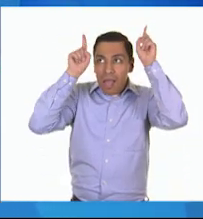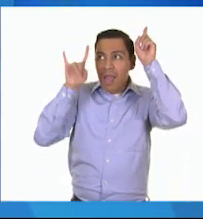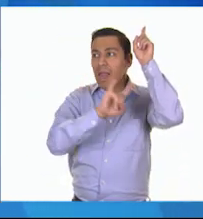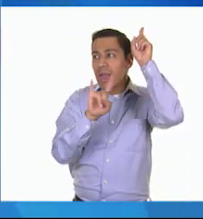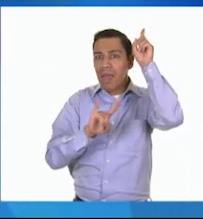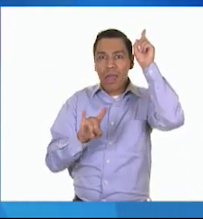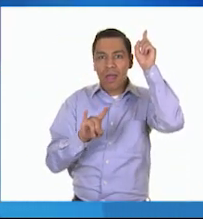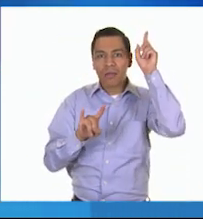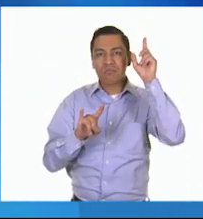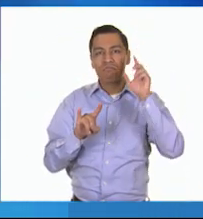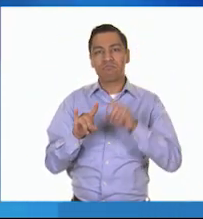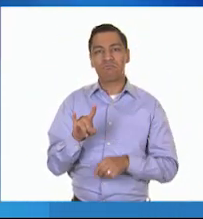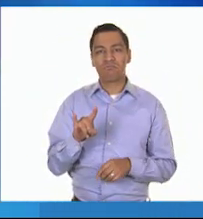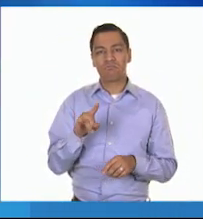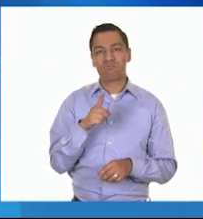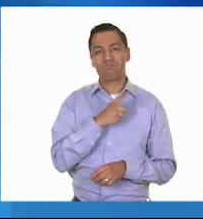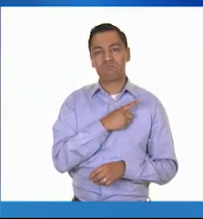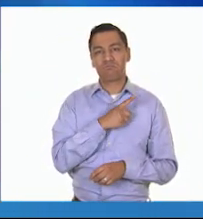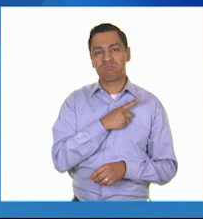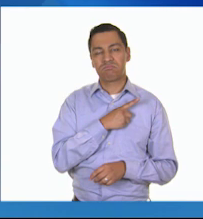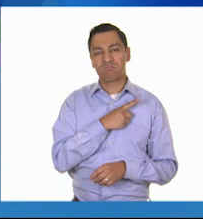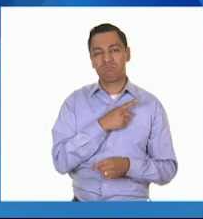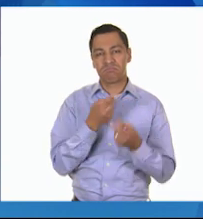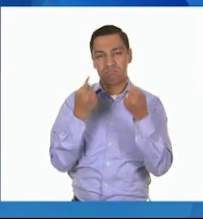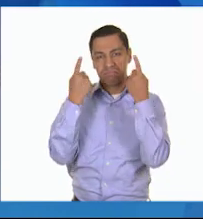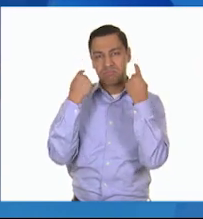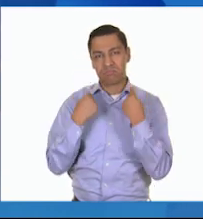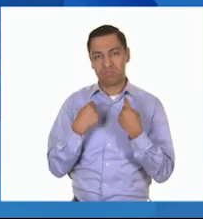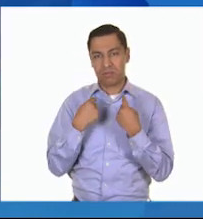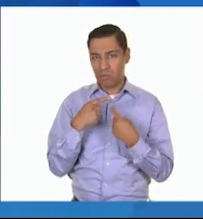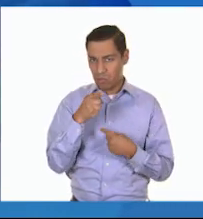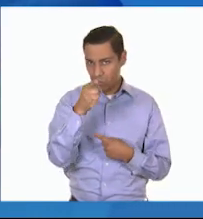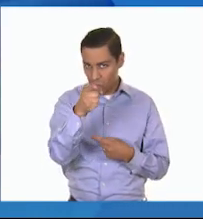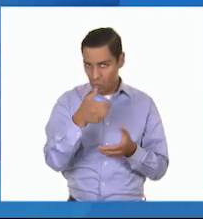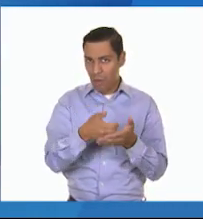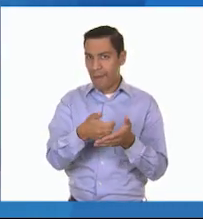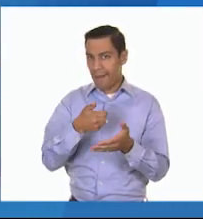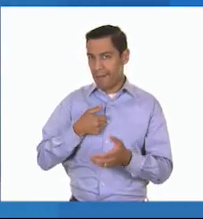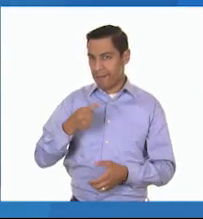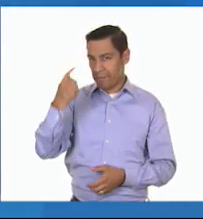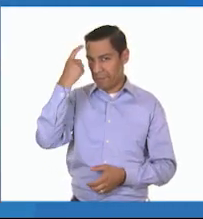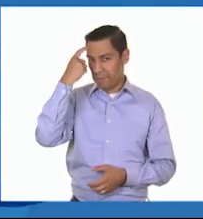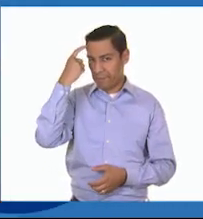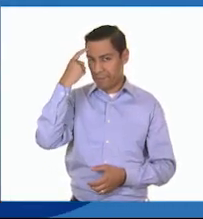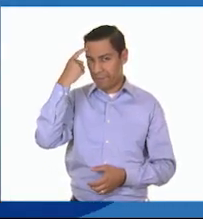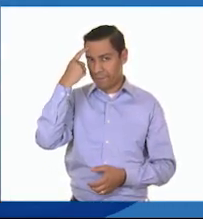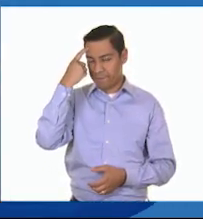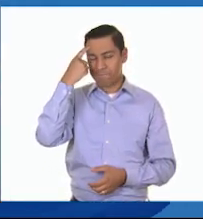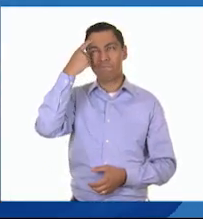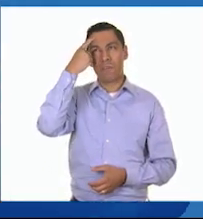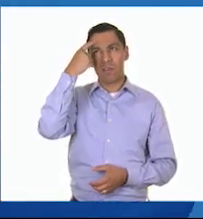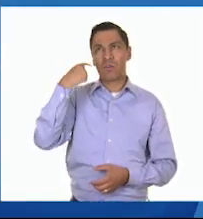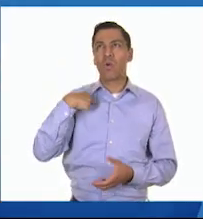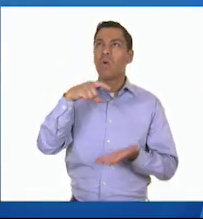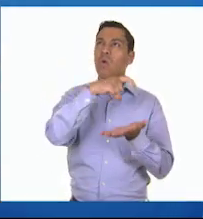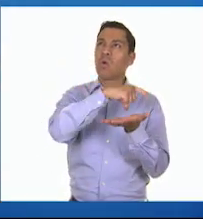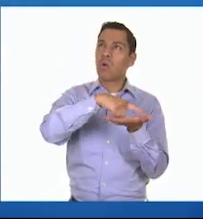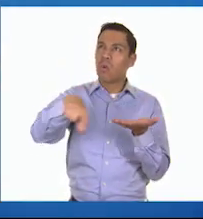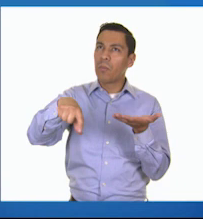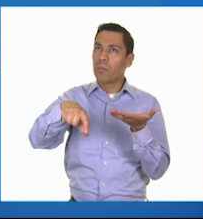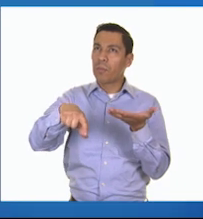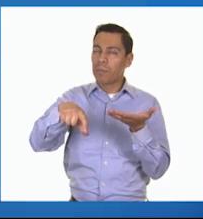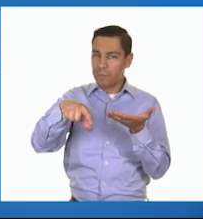eso, antes de llevar un perro o un gato a tu casa, tomen en cuenta todos los cuidados que